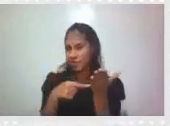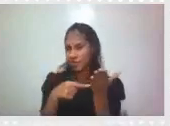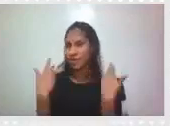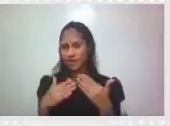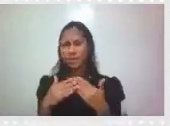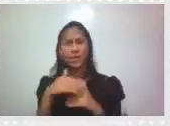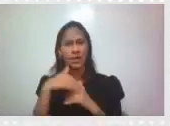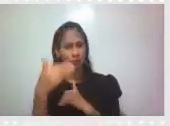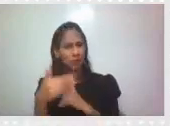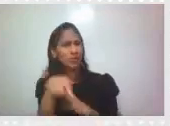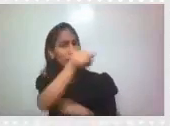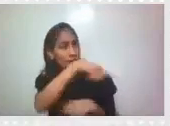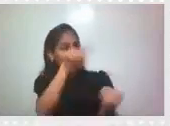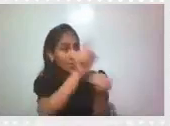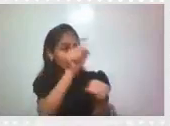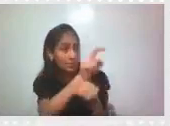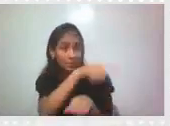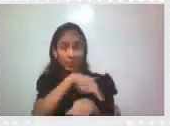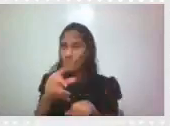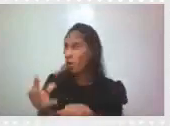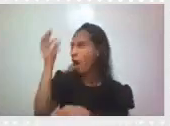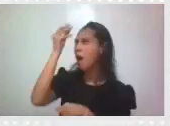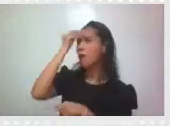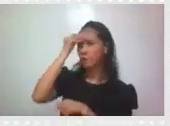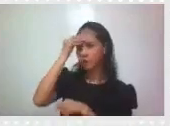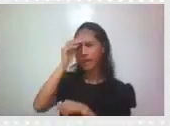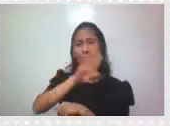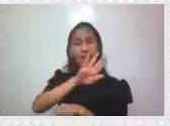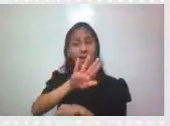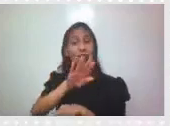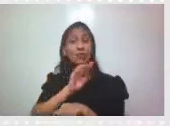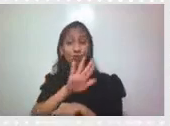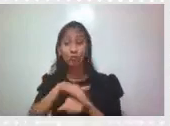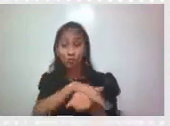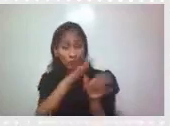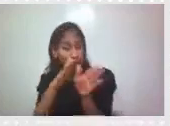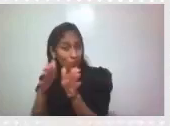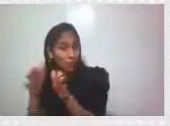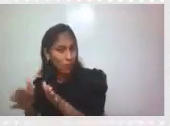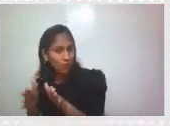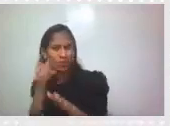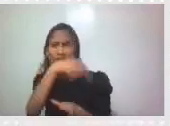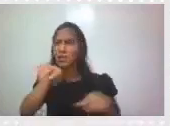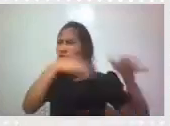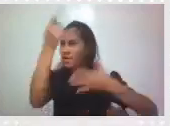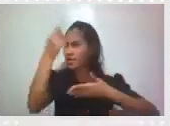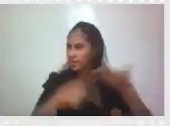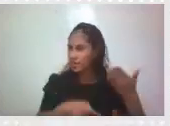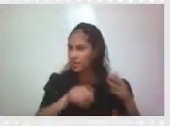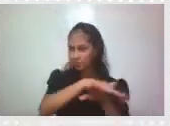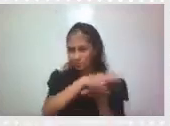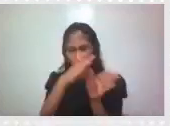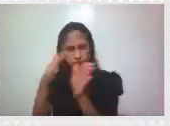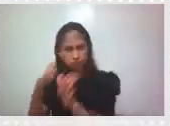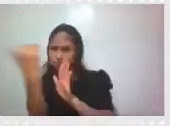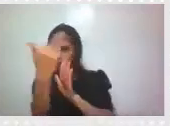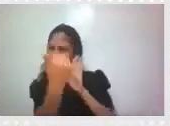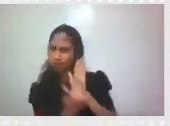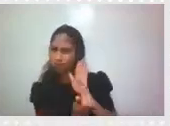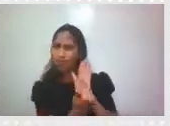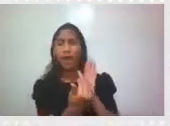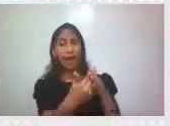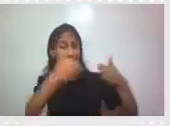la elaboración y propuesta de sus actividades consideradas en cada eje que les he